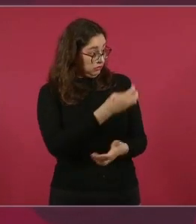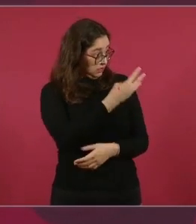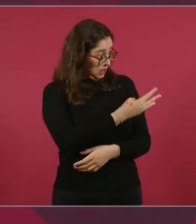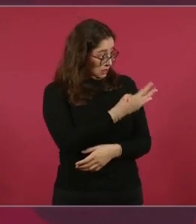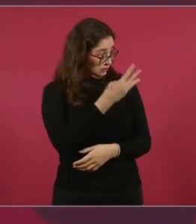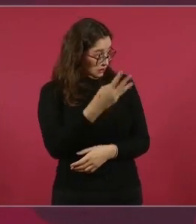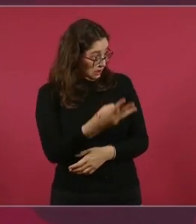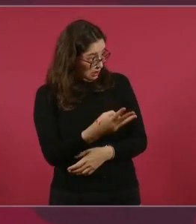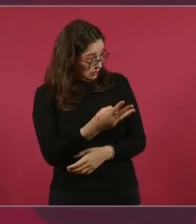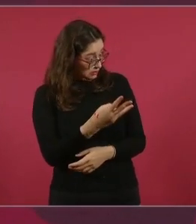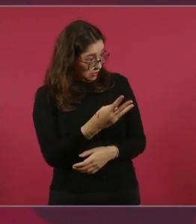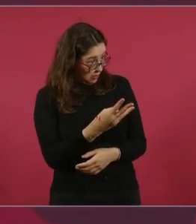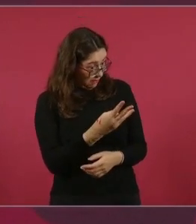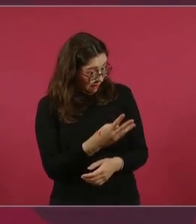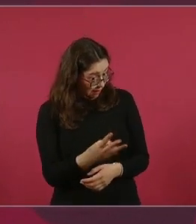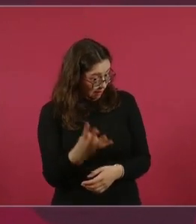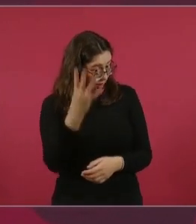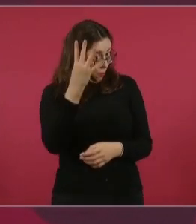cinco.